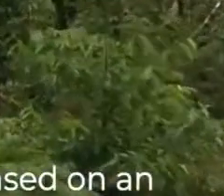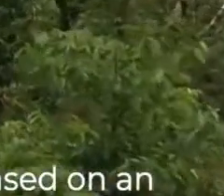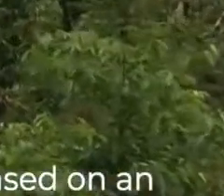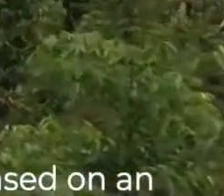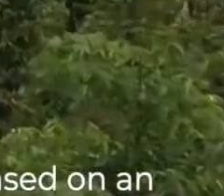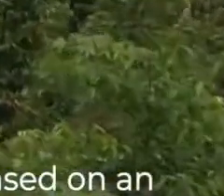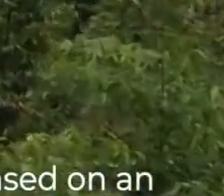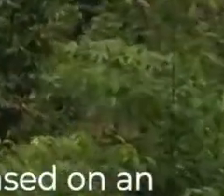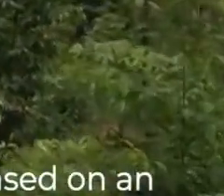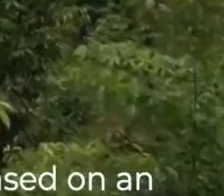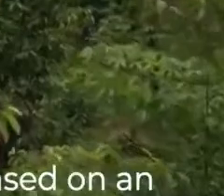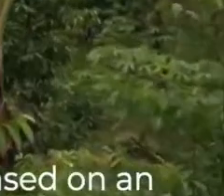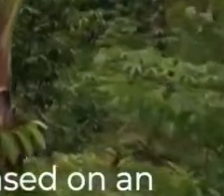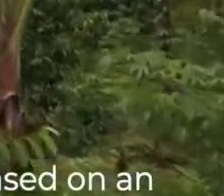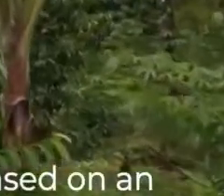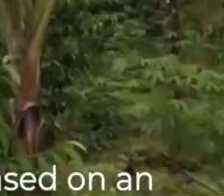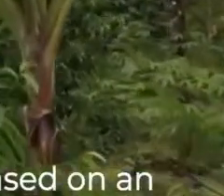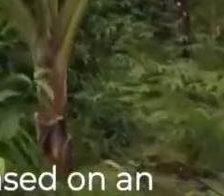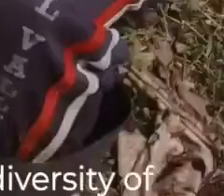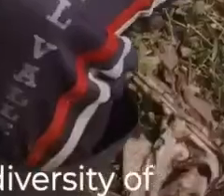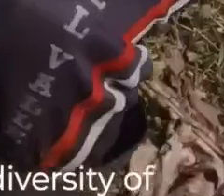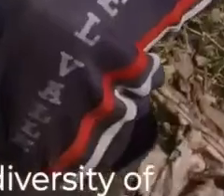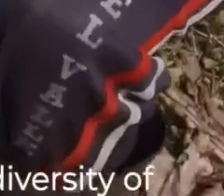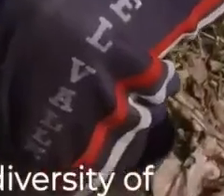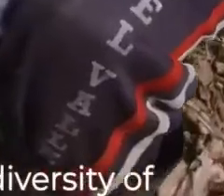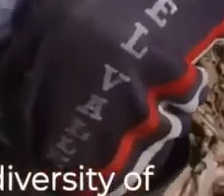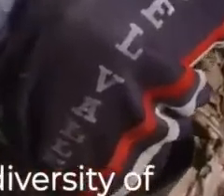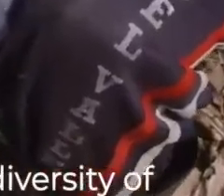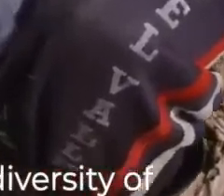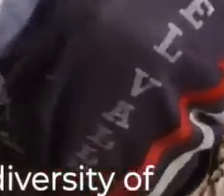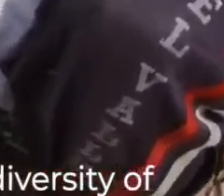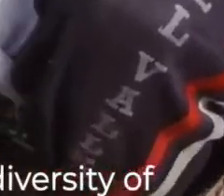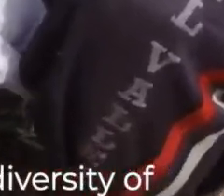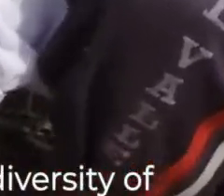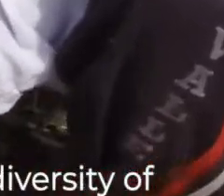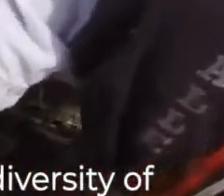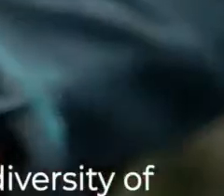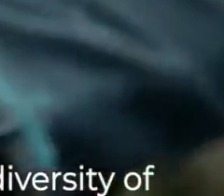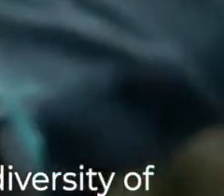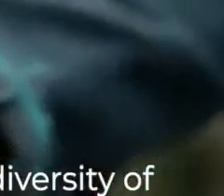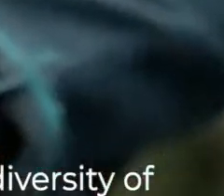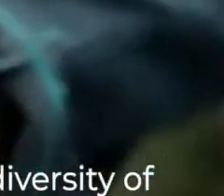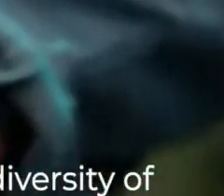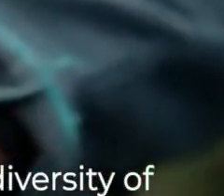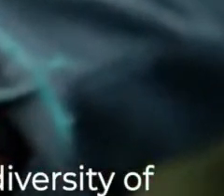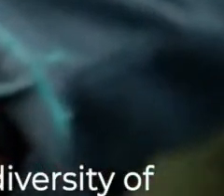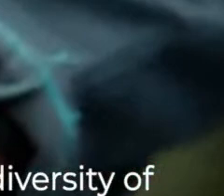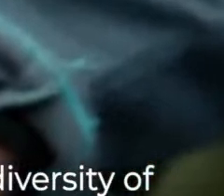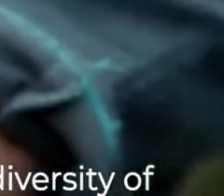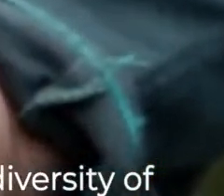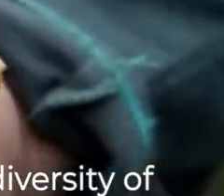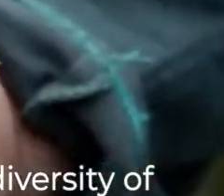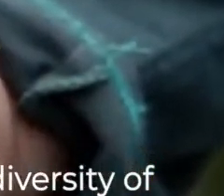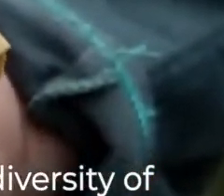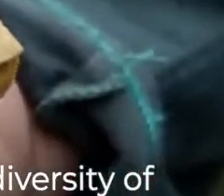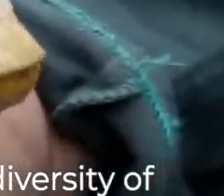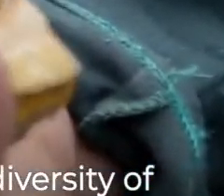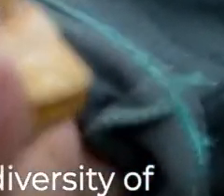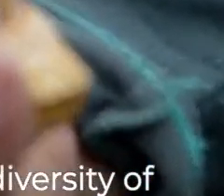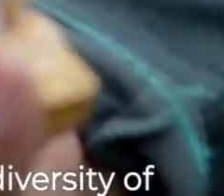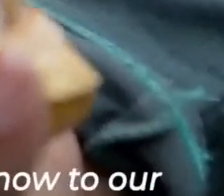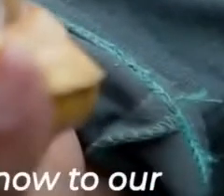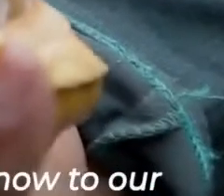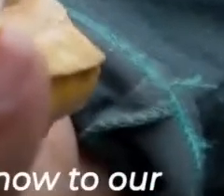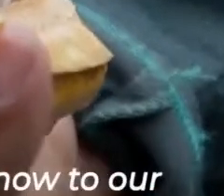de producción agroforestal denominada chacra, que fomenta la conservación de la agrobiodiversidad de más de 100 especies